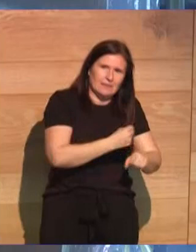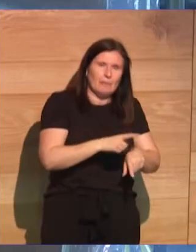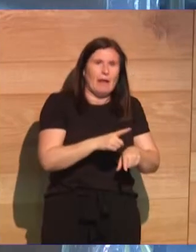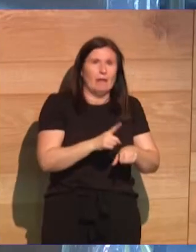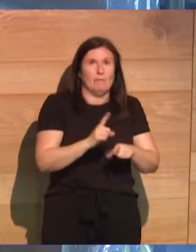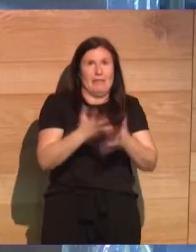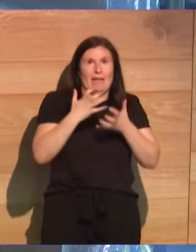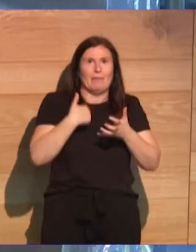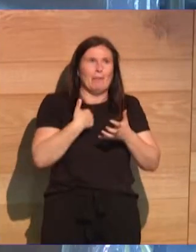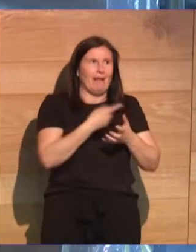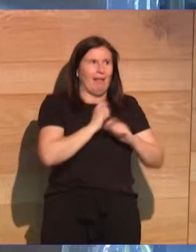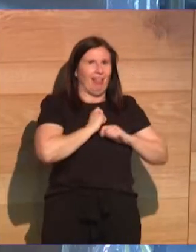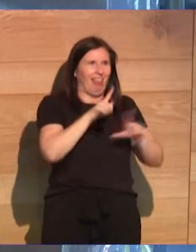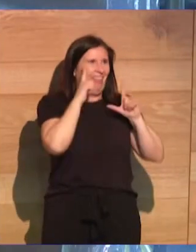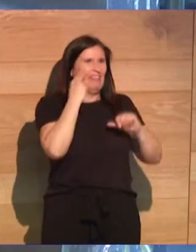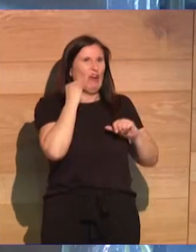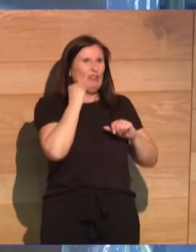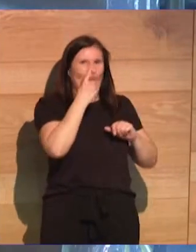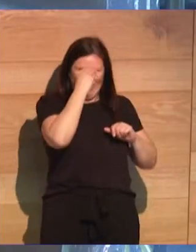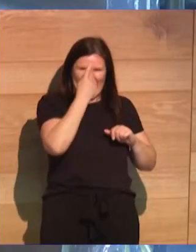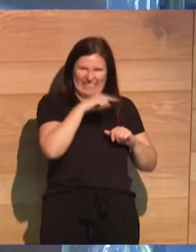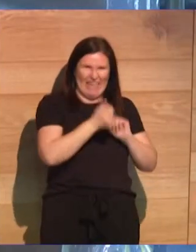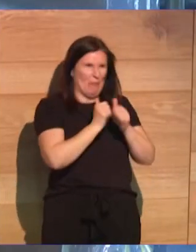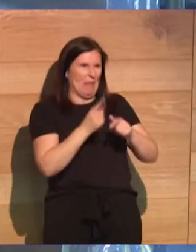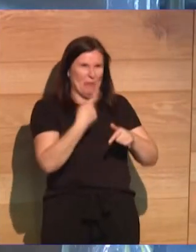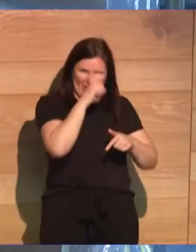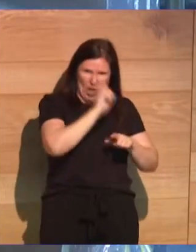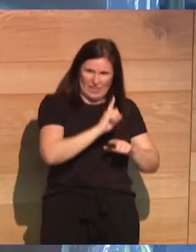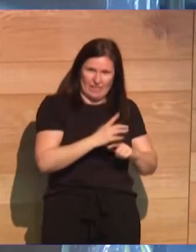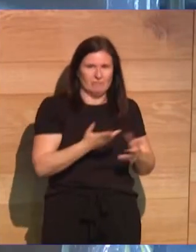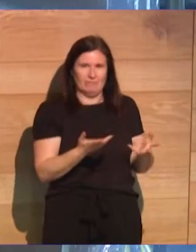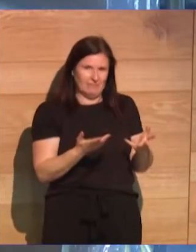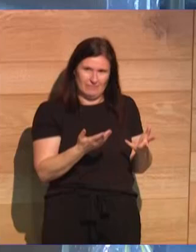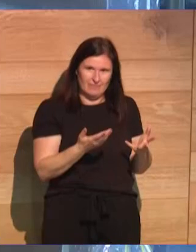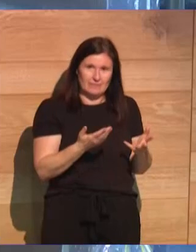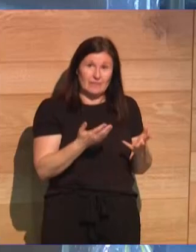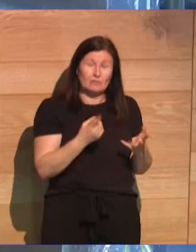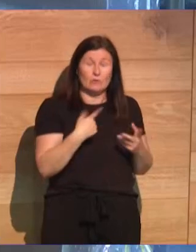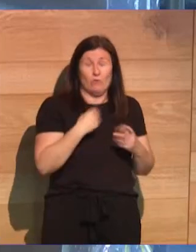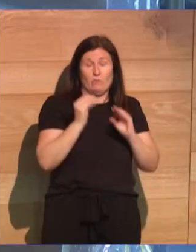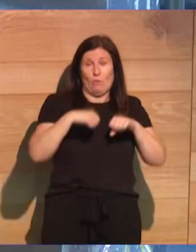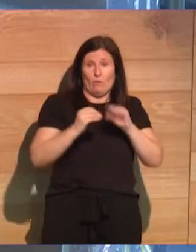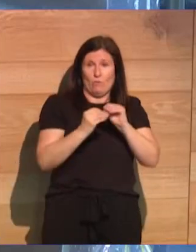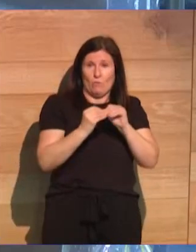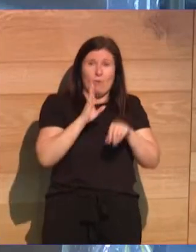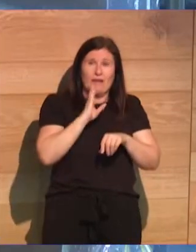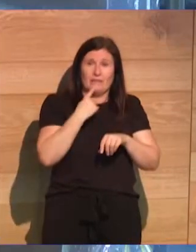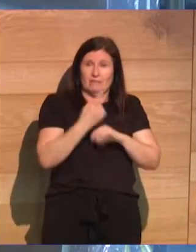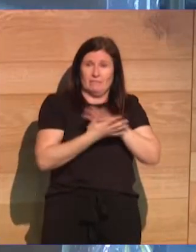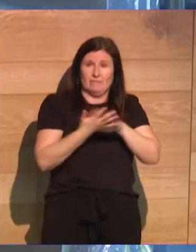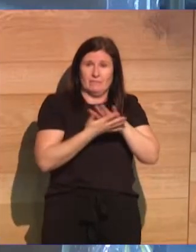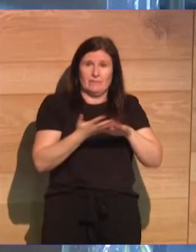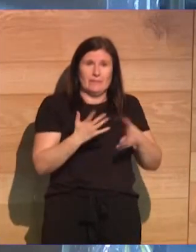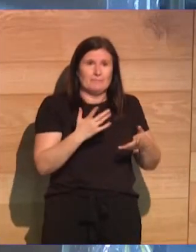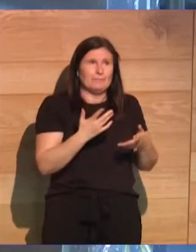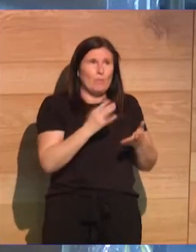te potencia. Y ahí el principal problema, pues también estoy totalmente de acuerdo con lo que estás diciendo, es, claro, es el desconocimiento, como